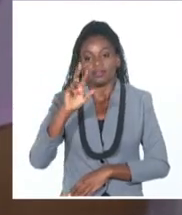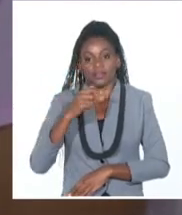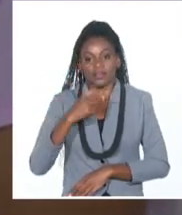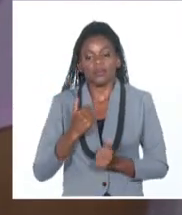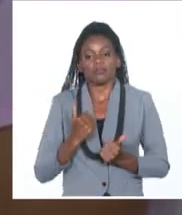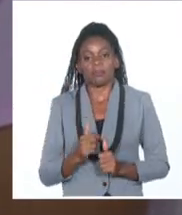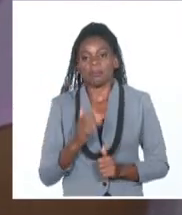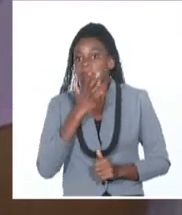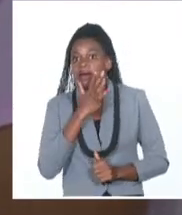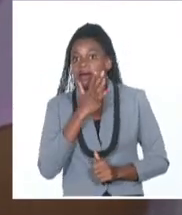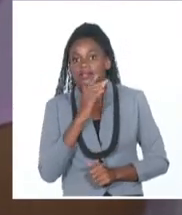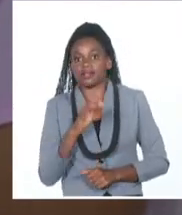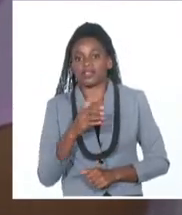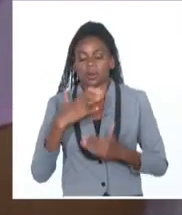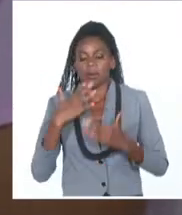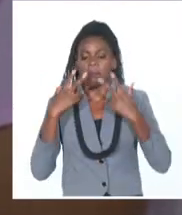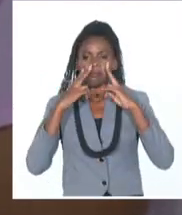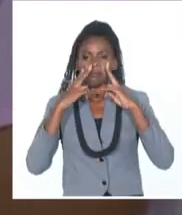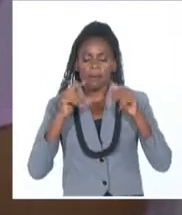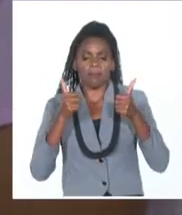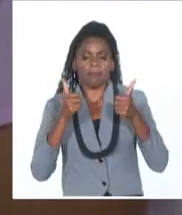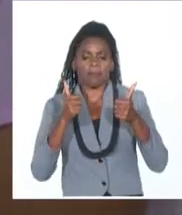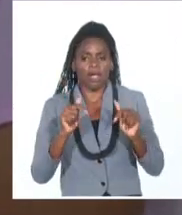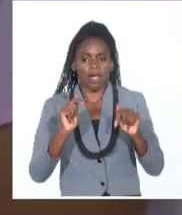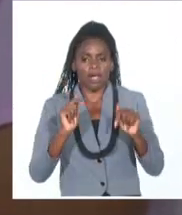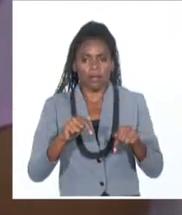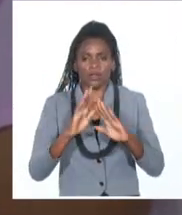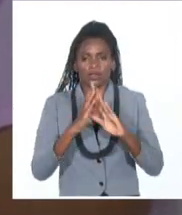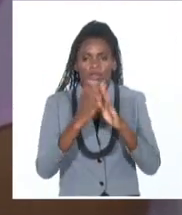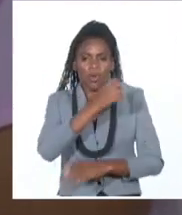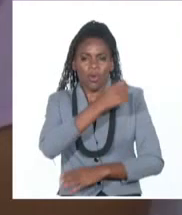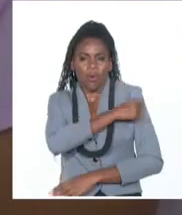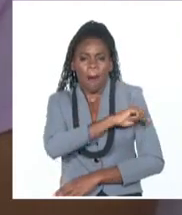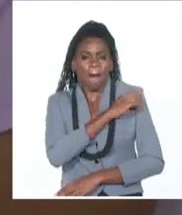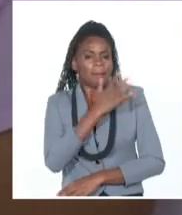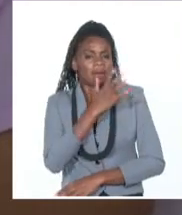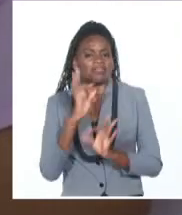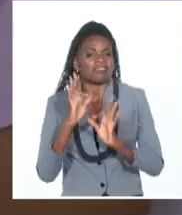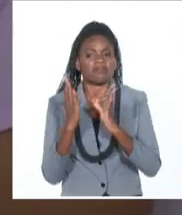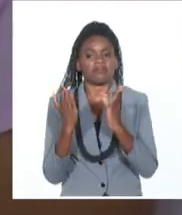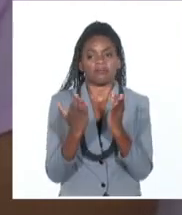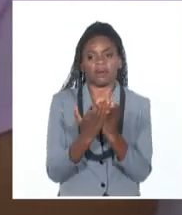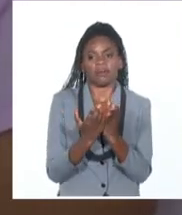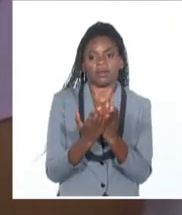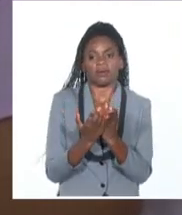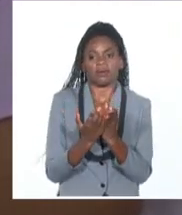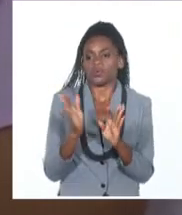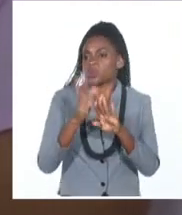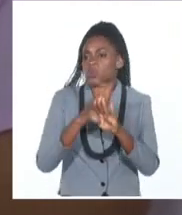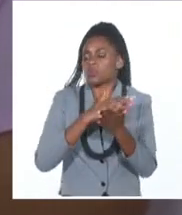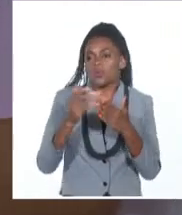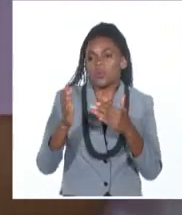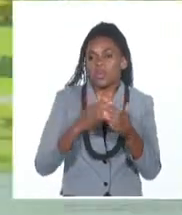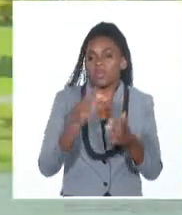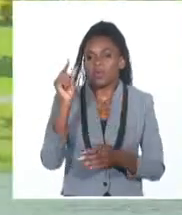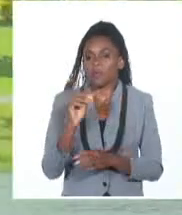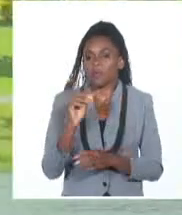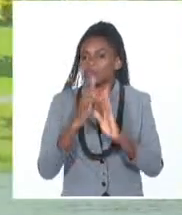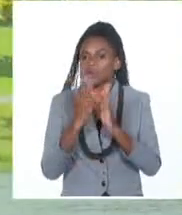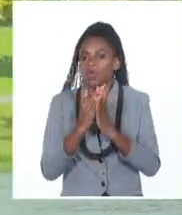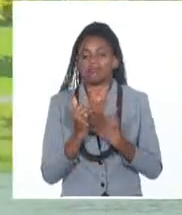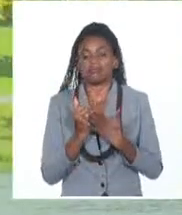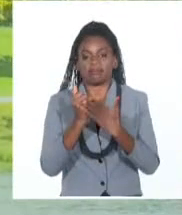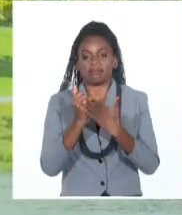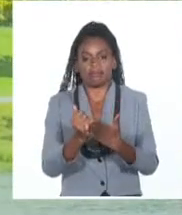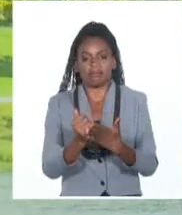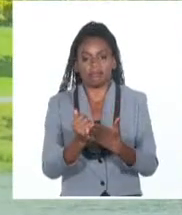aquí y toda la población es como si fuera familia. Cualquier persona que tenga un problema, todos los ayudamos.